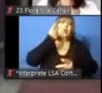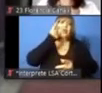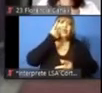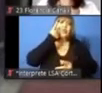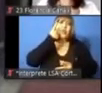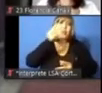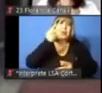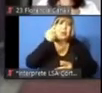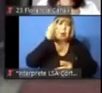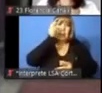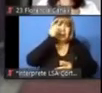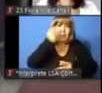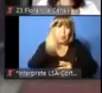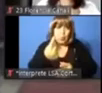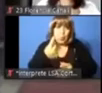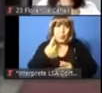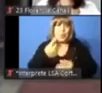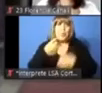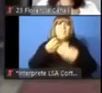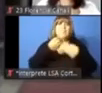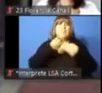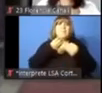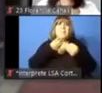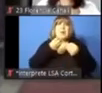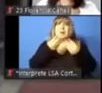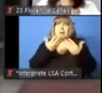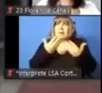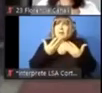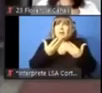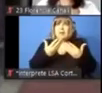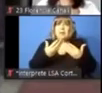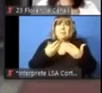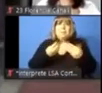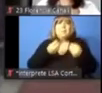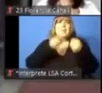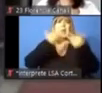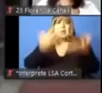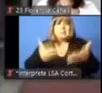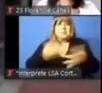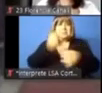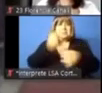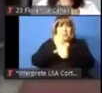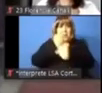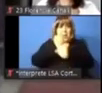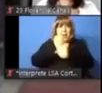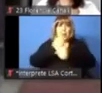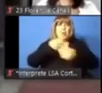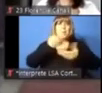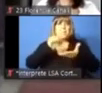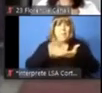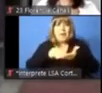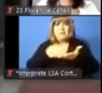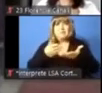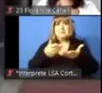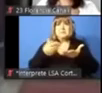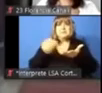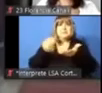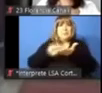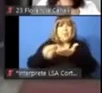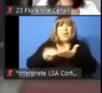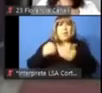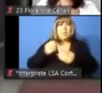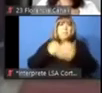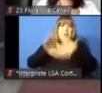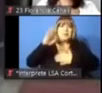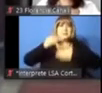la intencionalidad de encontrar más empleo, más trabajo, más desarrollo,